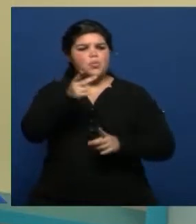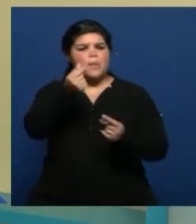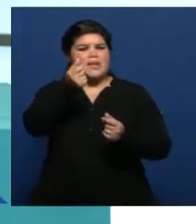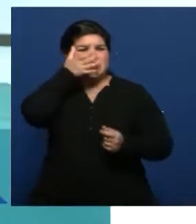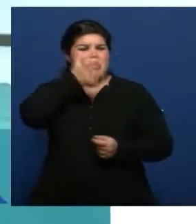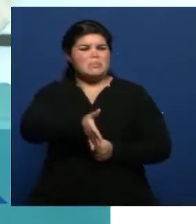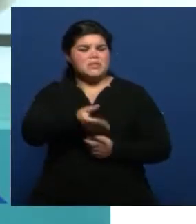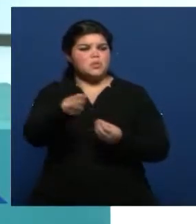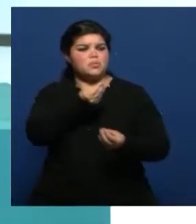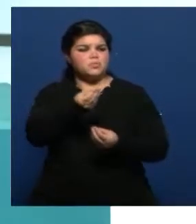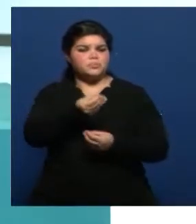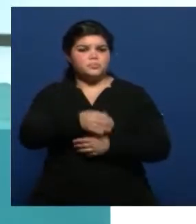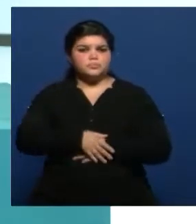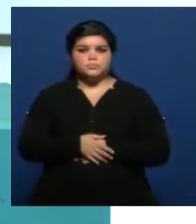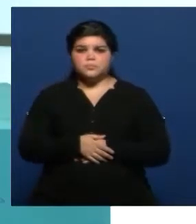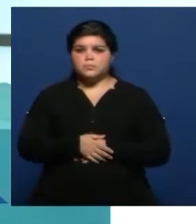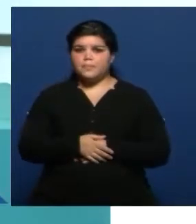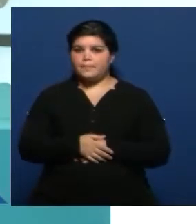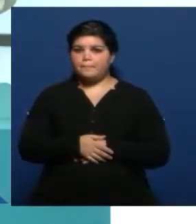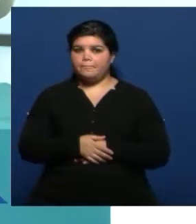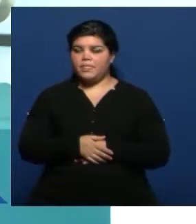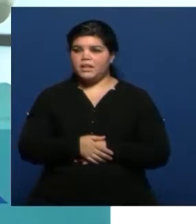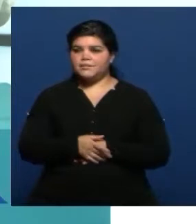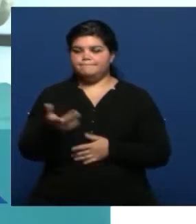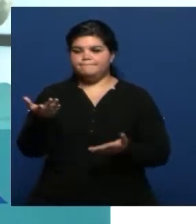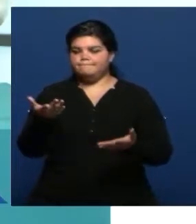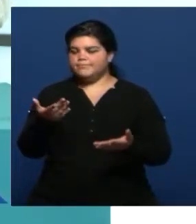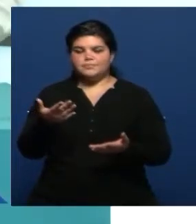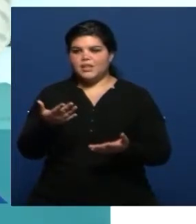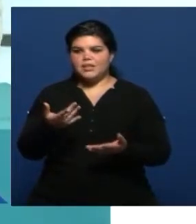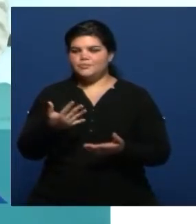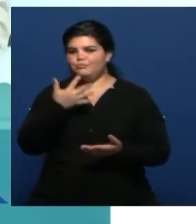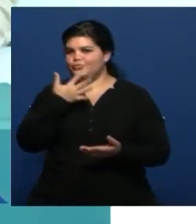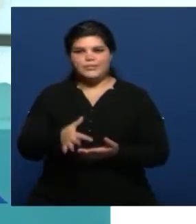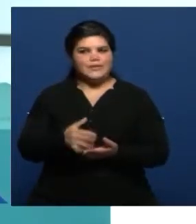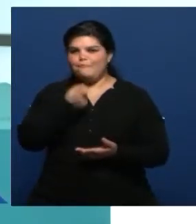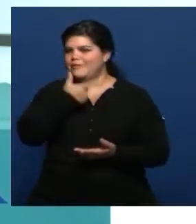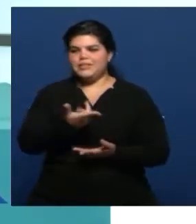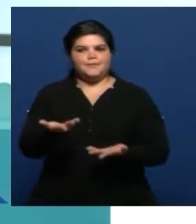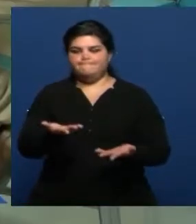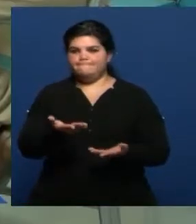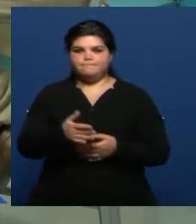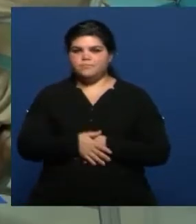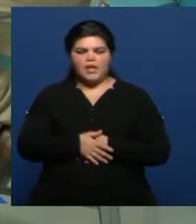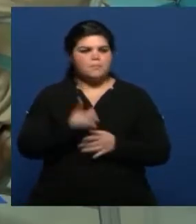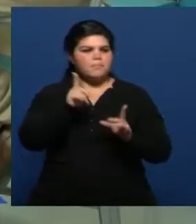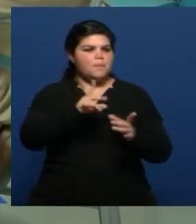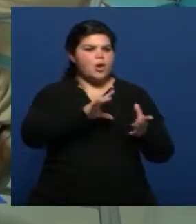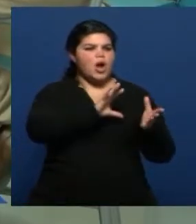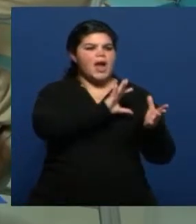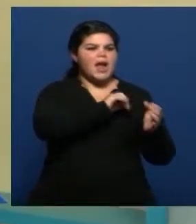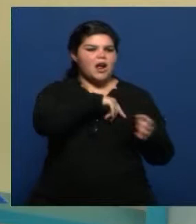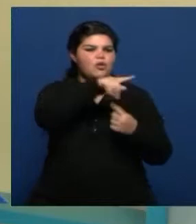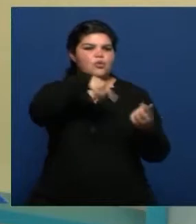abusivos? Bueno, porque hay un... Es engorroso de entender. Tiene que ver un poco con la cadena. Hay una